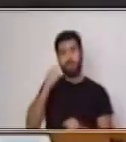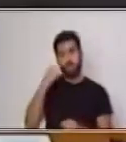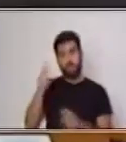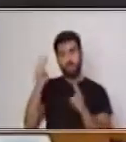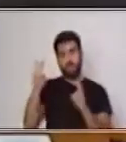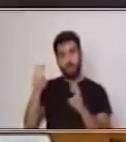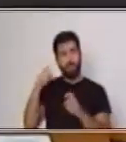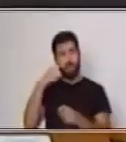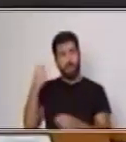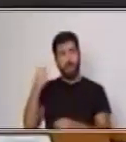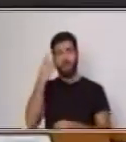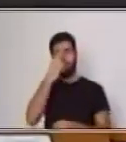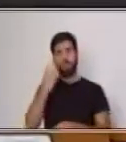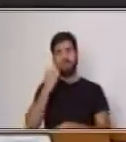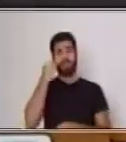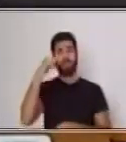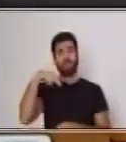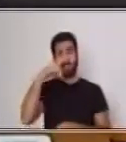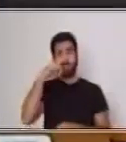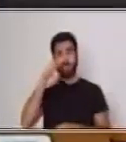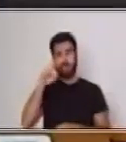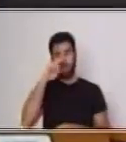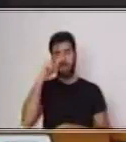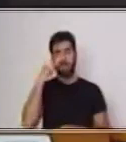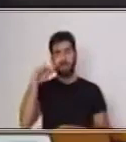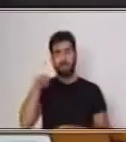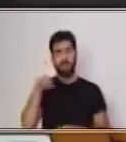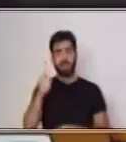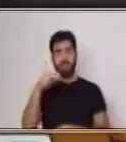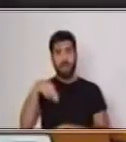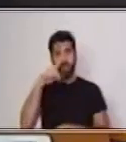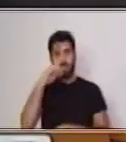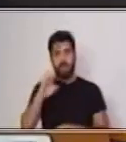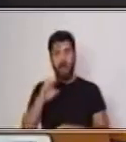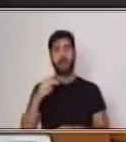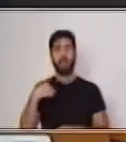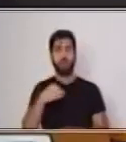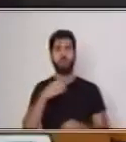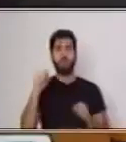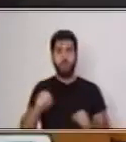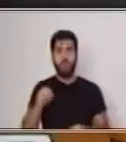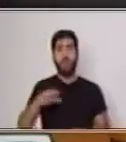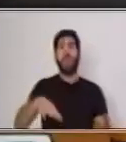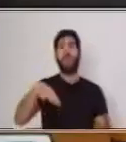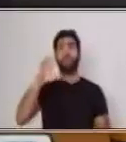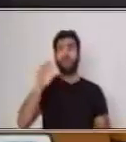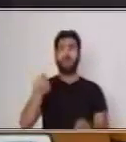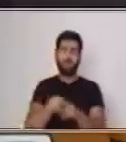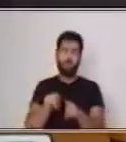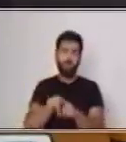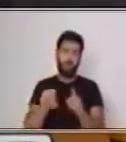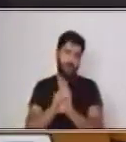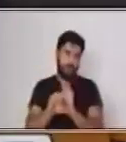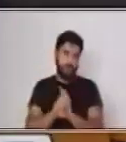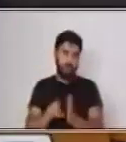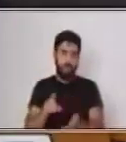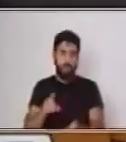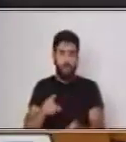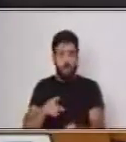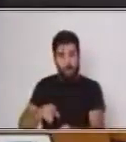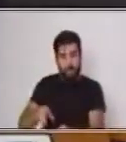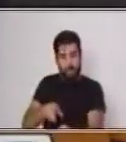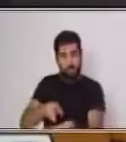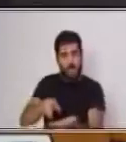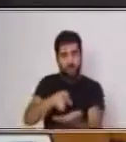del aparatito que utilizamos para mover nuestro cursor en la computadora. El mouse es un instrumento que